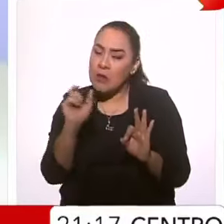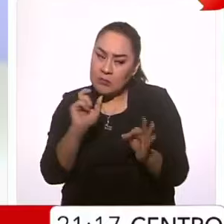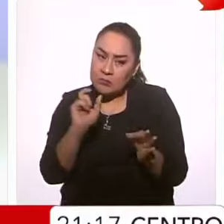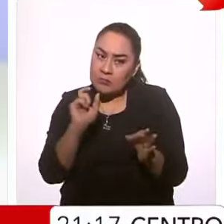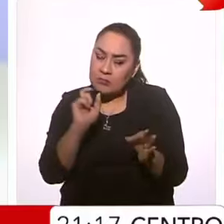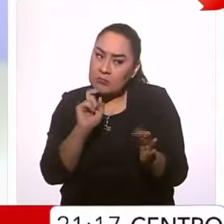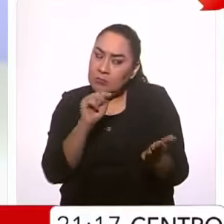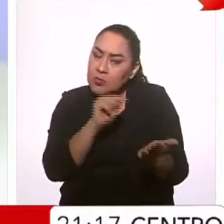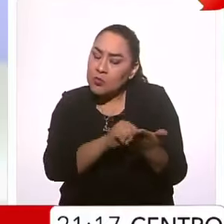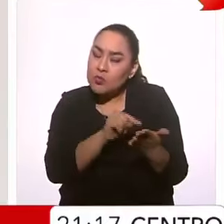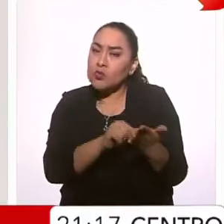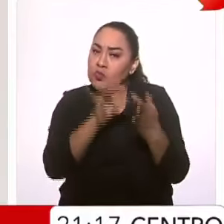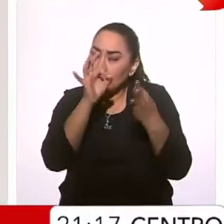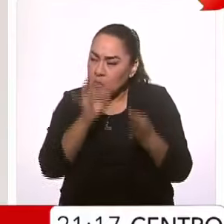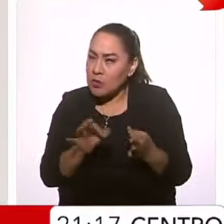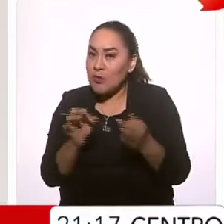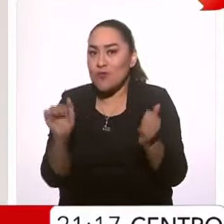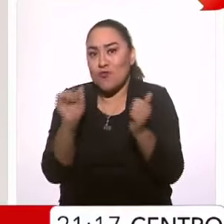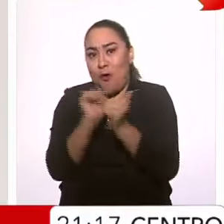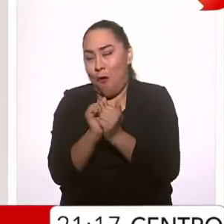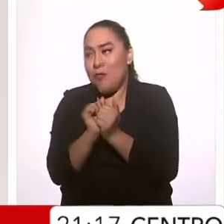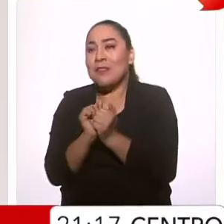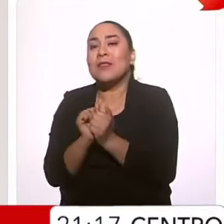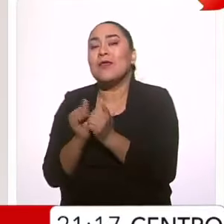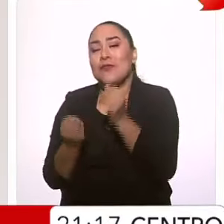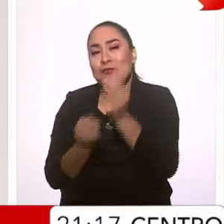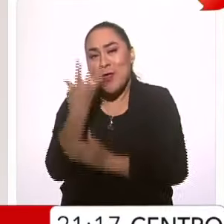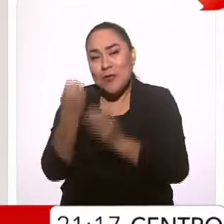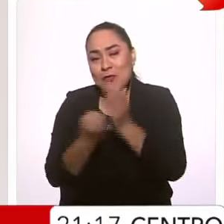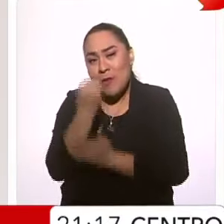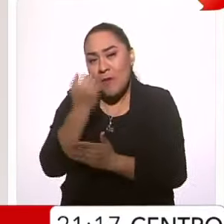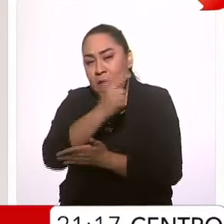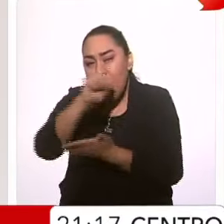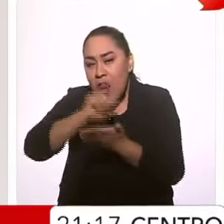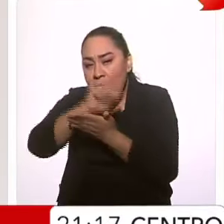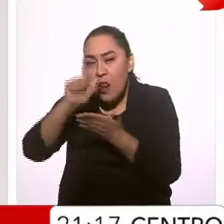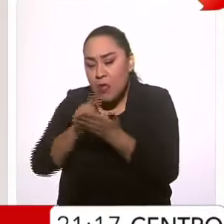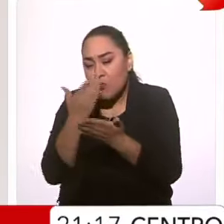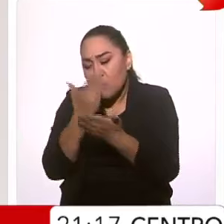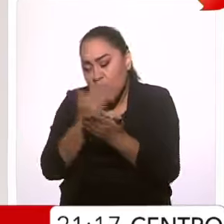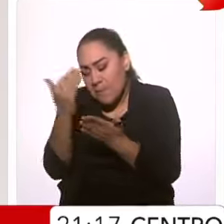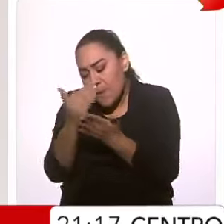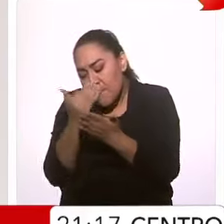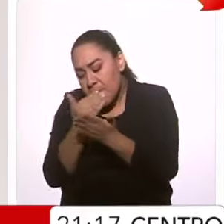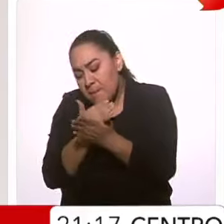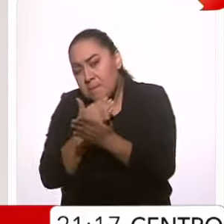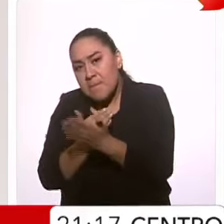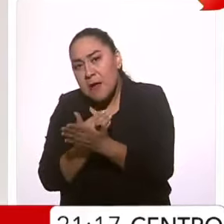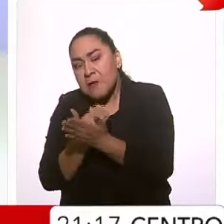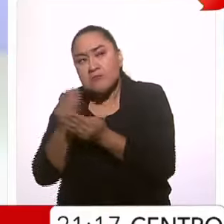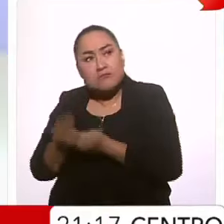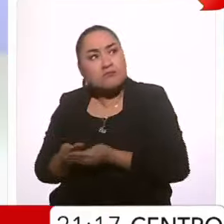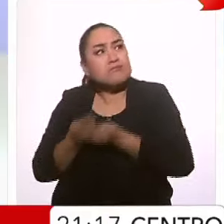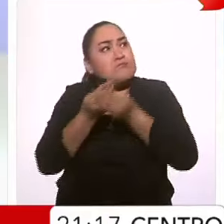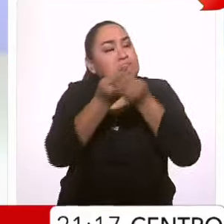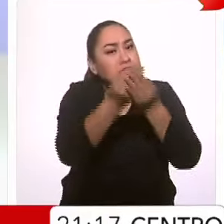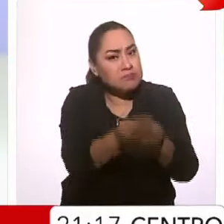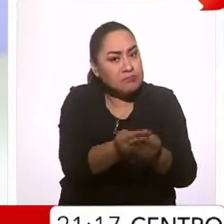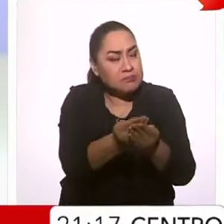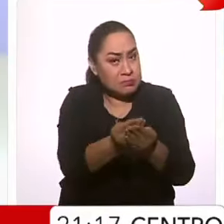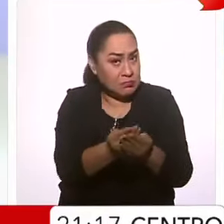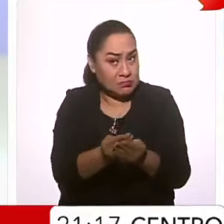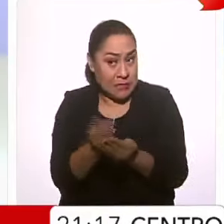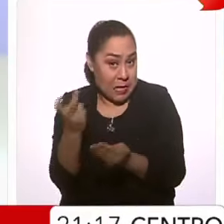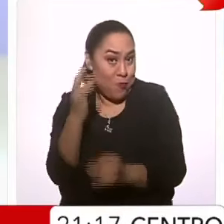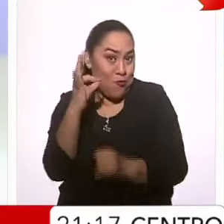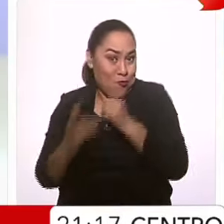un paquete de reformas constitucionales y de leyes que presenta al final de su gobierno un hombre